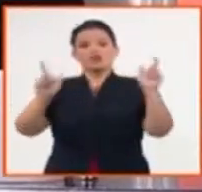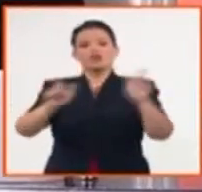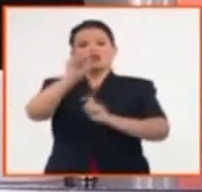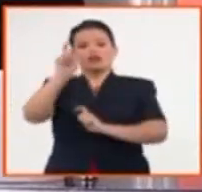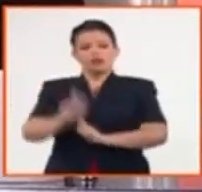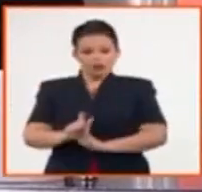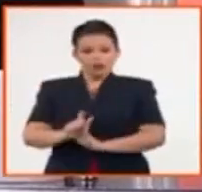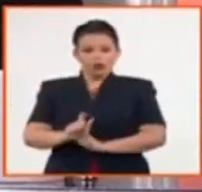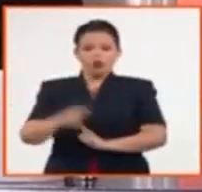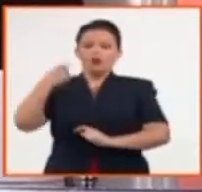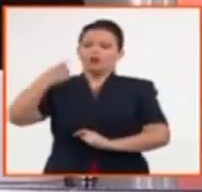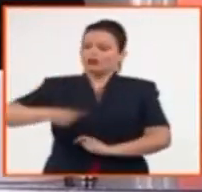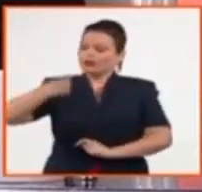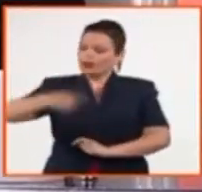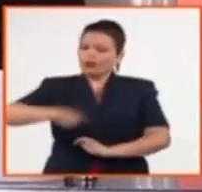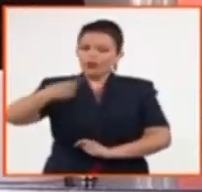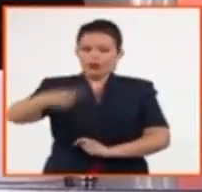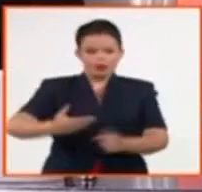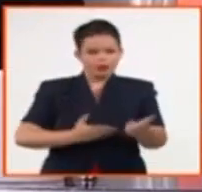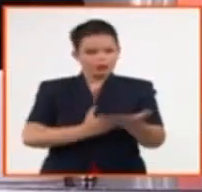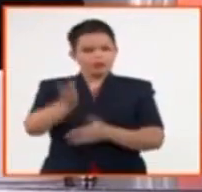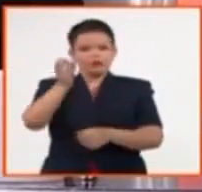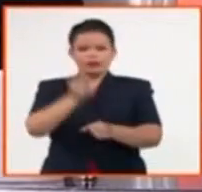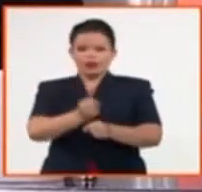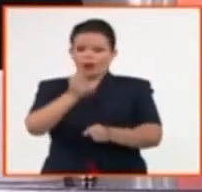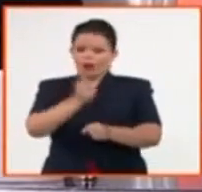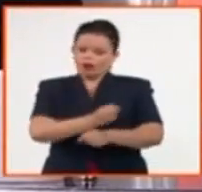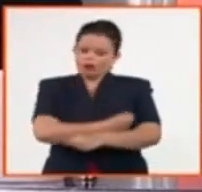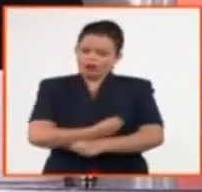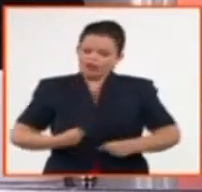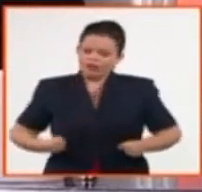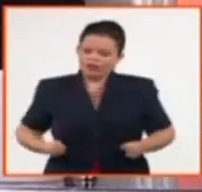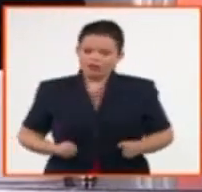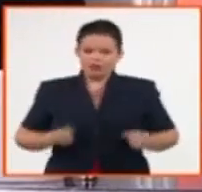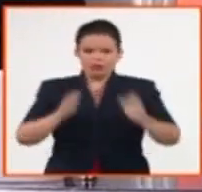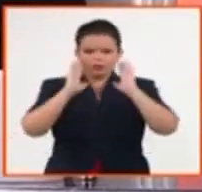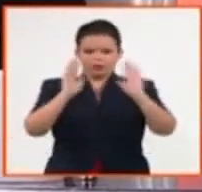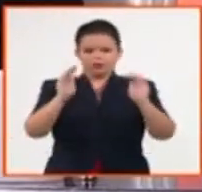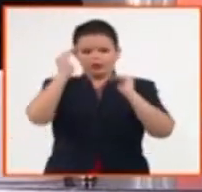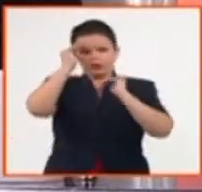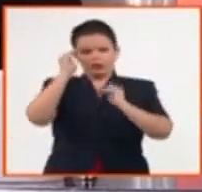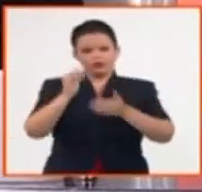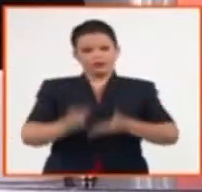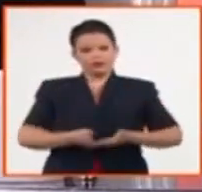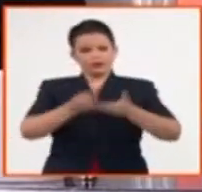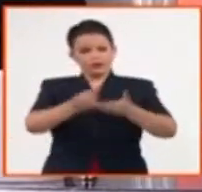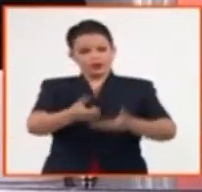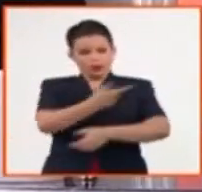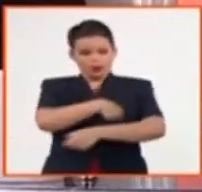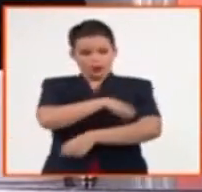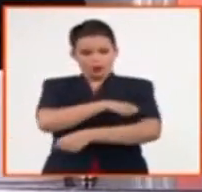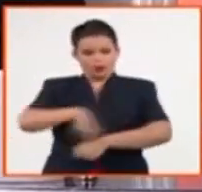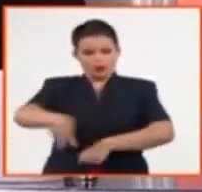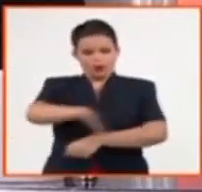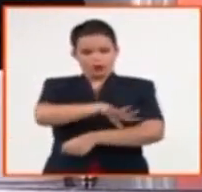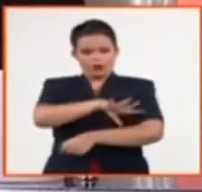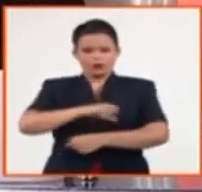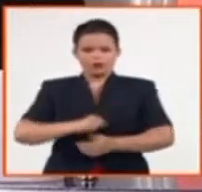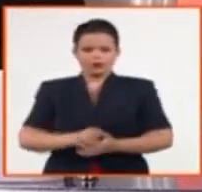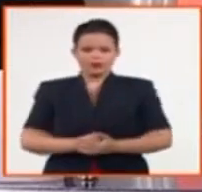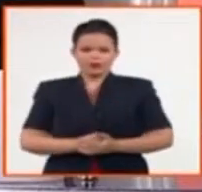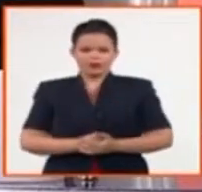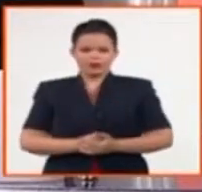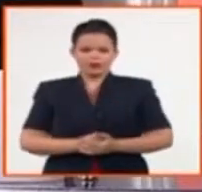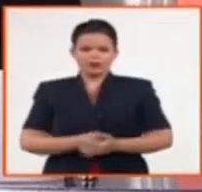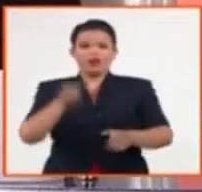en nuestro pueblo esa solución que es esta vacuna. a nuestros trabajadores de la educación que desde el primer día de la